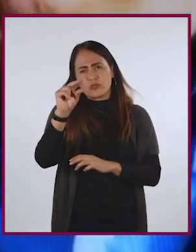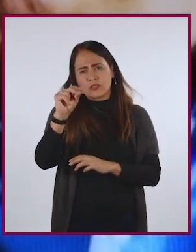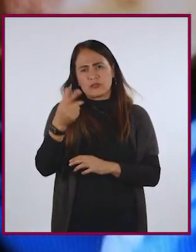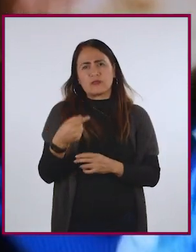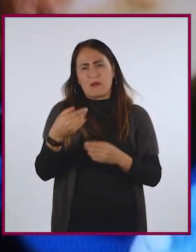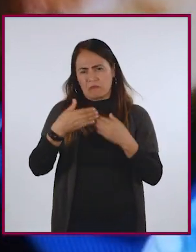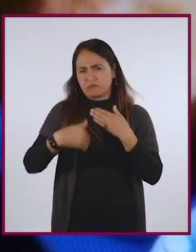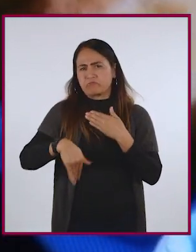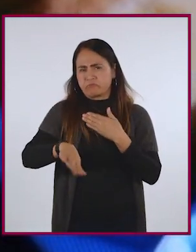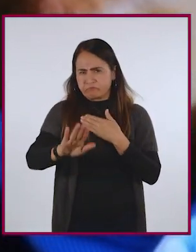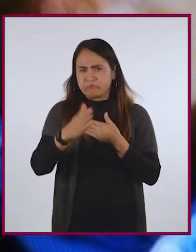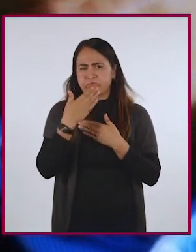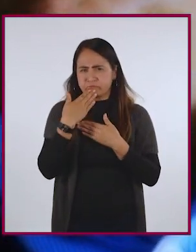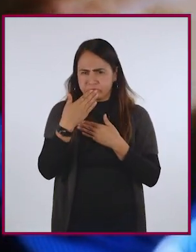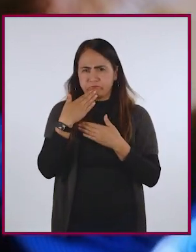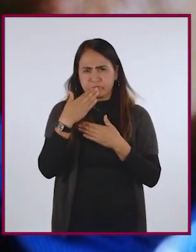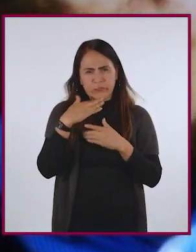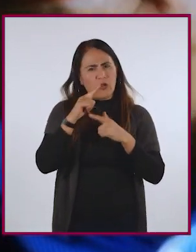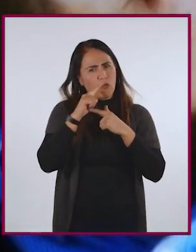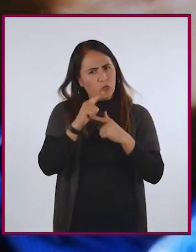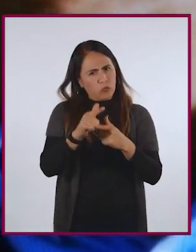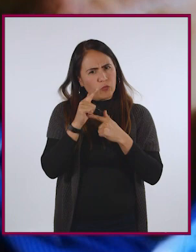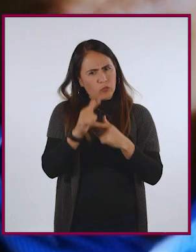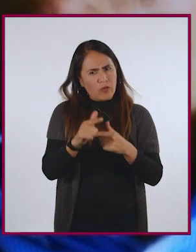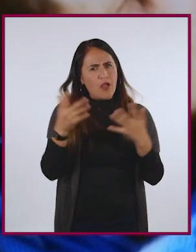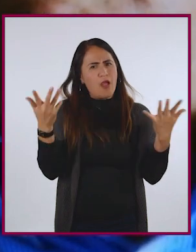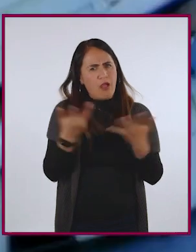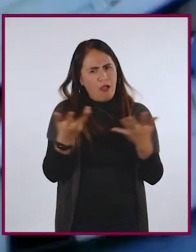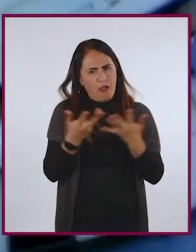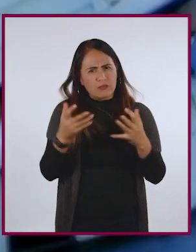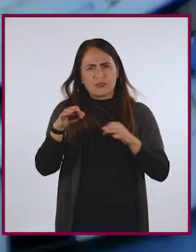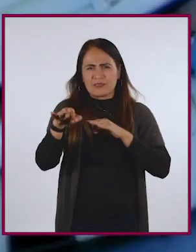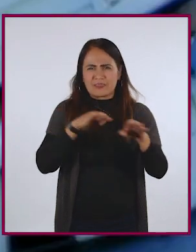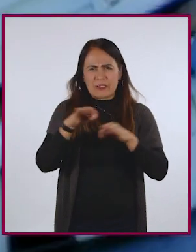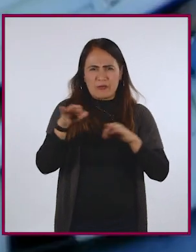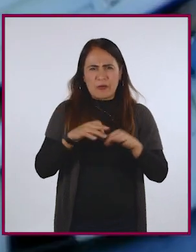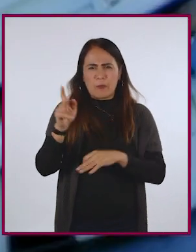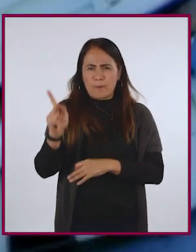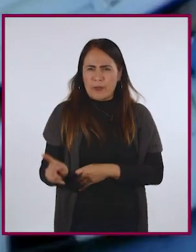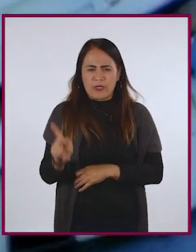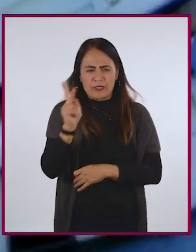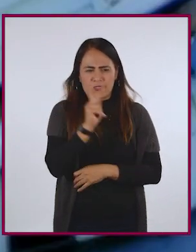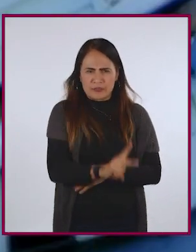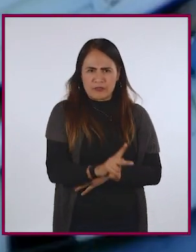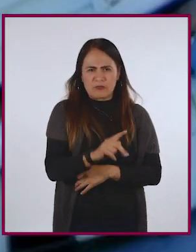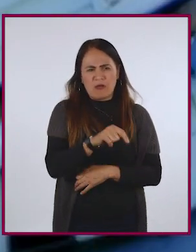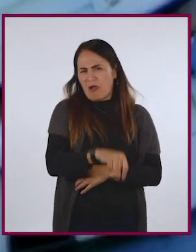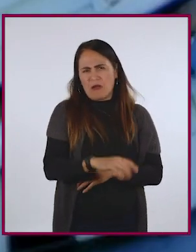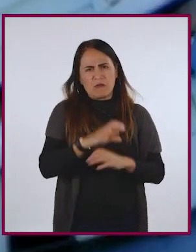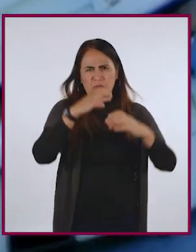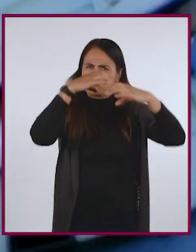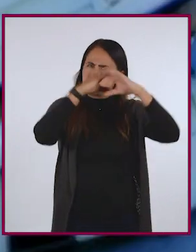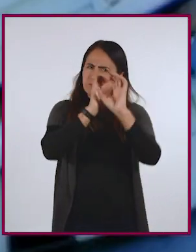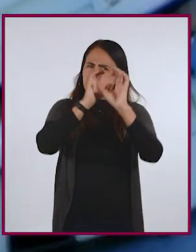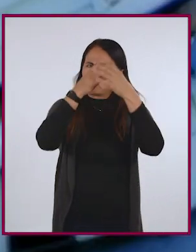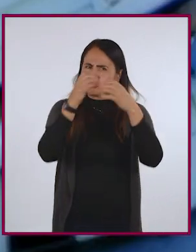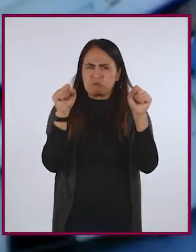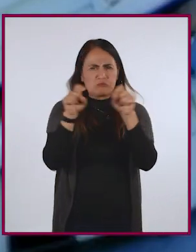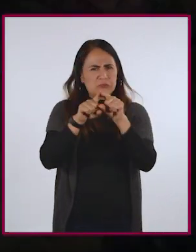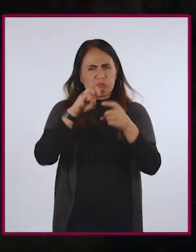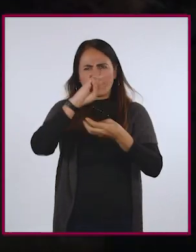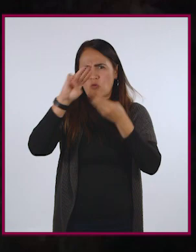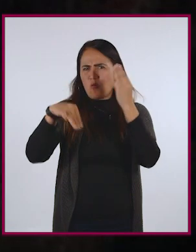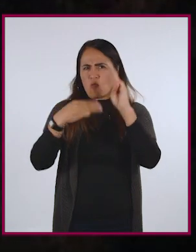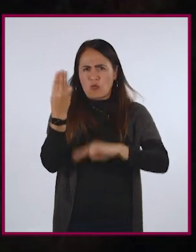1980 está funcionando en forma ininterrumpida, haciendo trabajo semejante al que se hace en muchos observatorios del